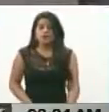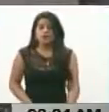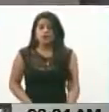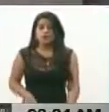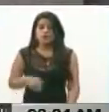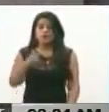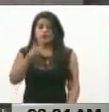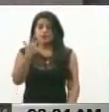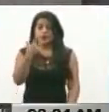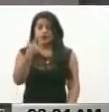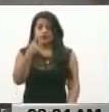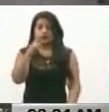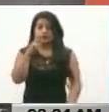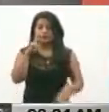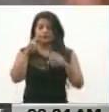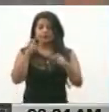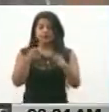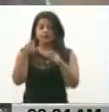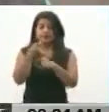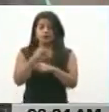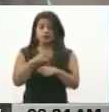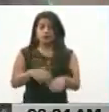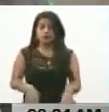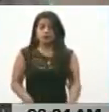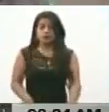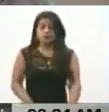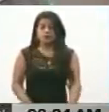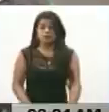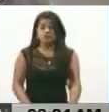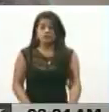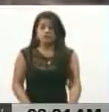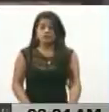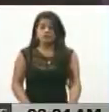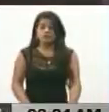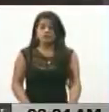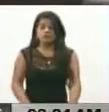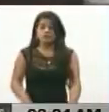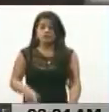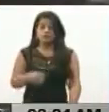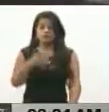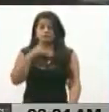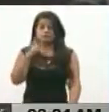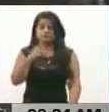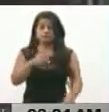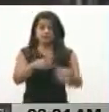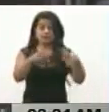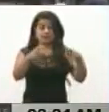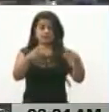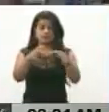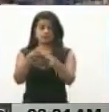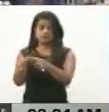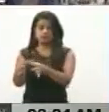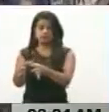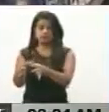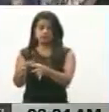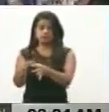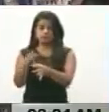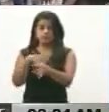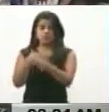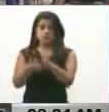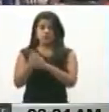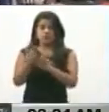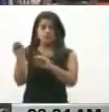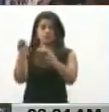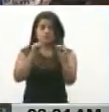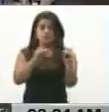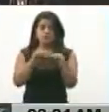tres trabajos especiales de grado. Es lo mismo que está allí, pero versión portátil, sí, pensado para